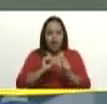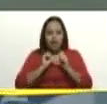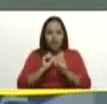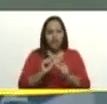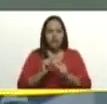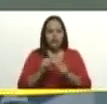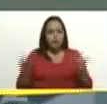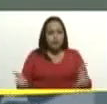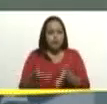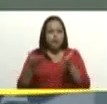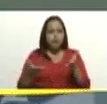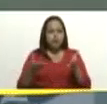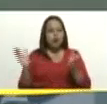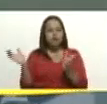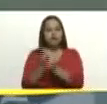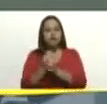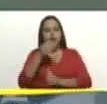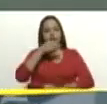permanente por la verdad,